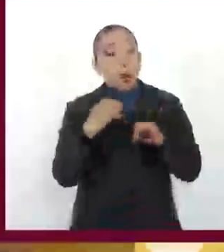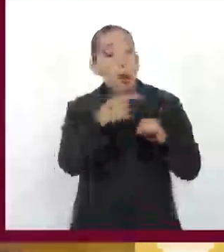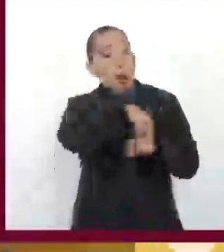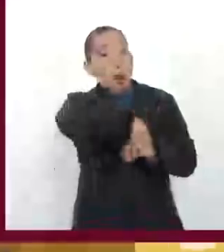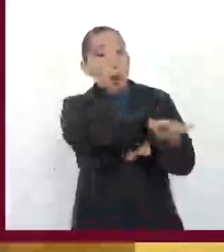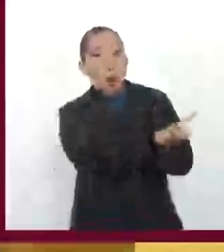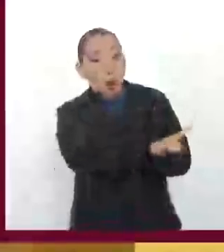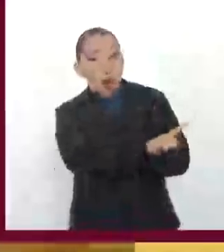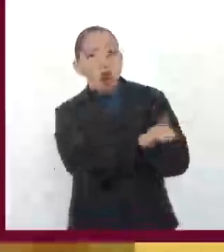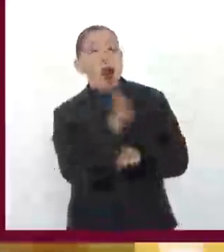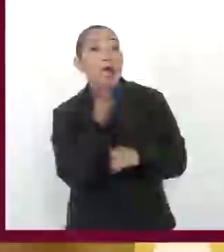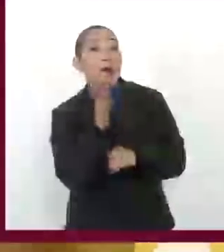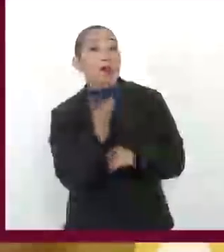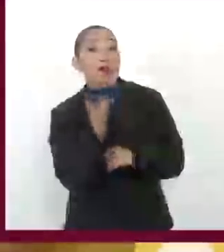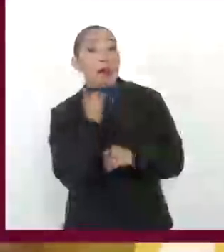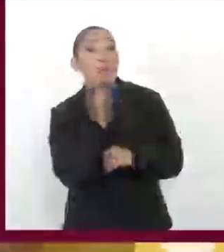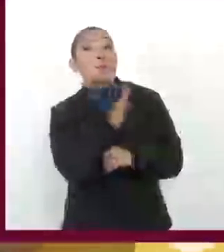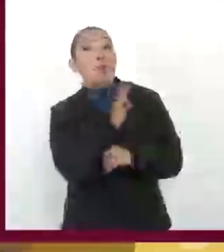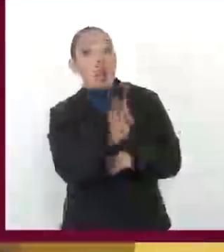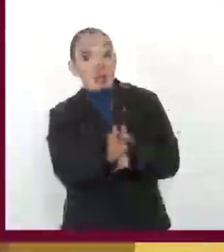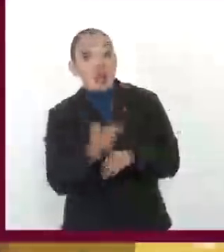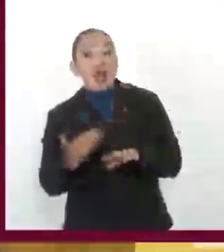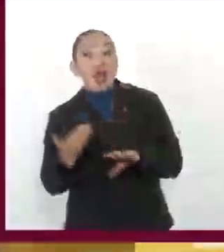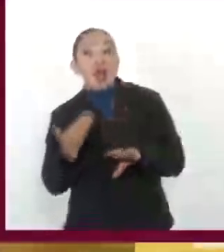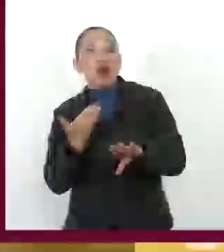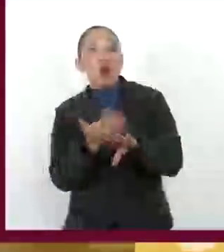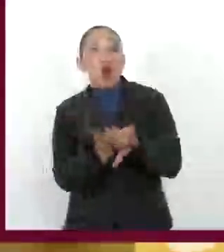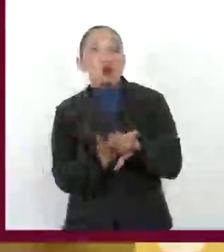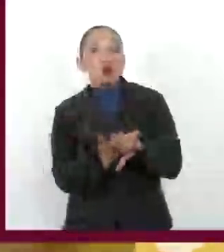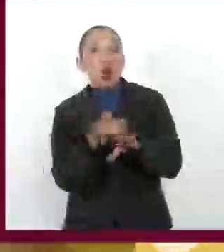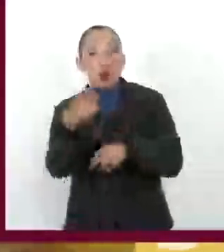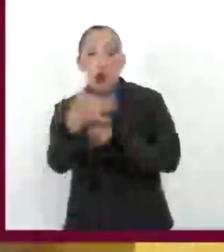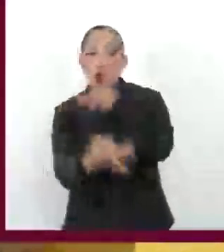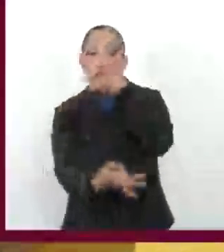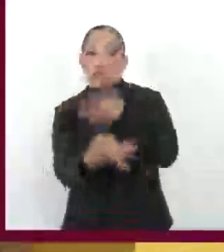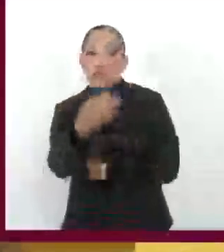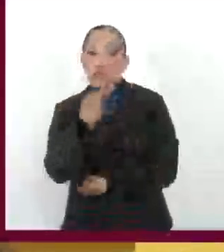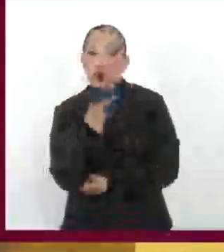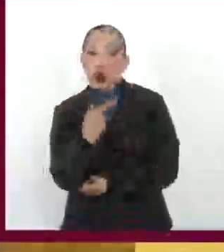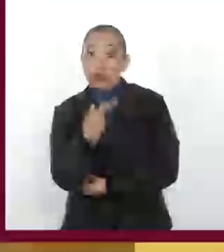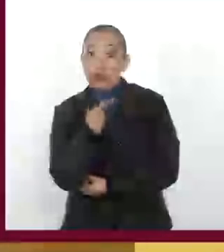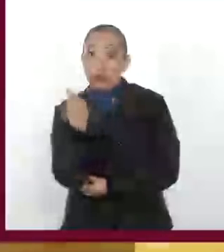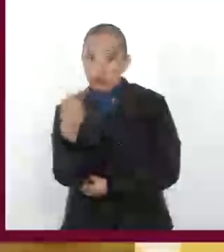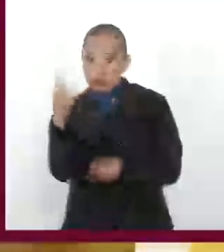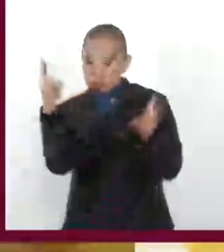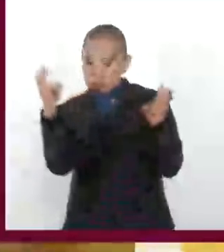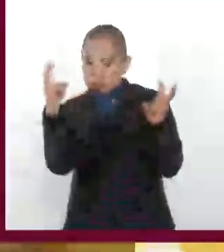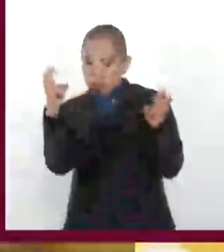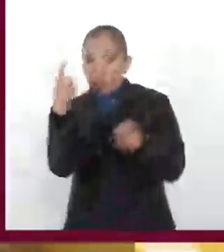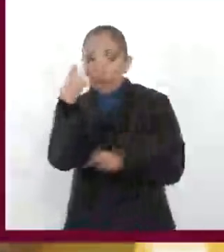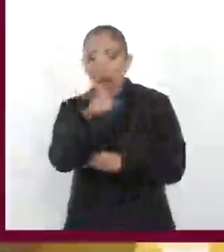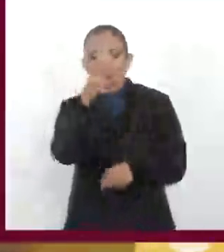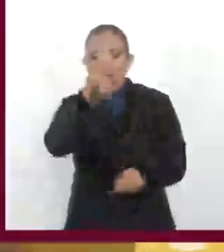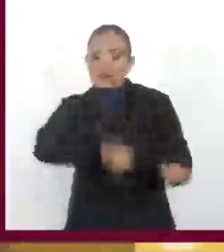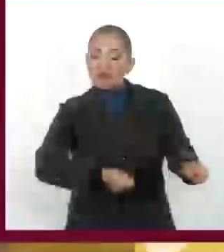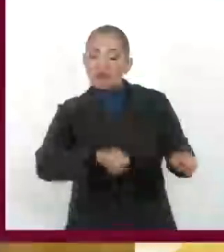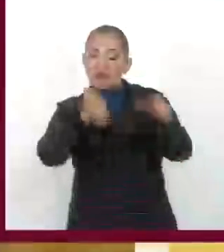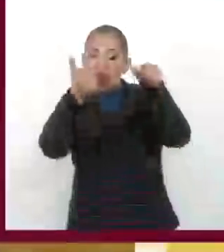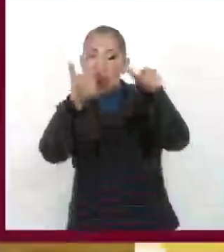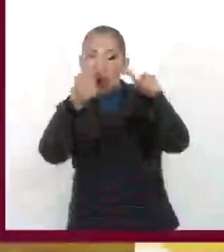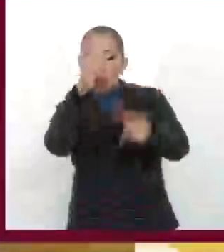bien los órganos legislativos pueden proceder en su contra mediante un juicio político, se llama, que es